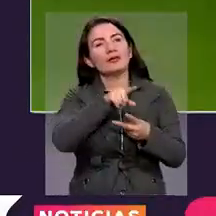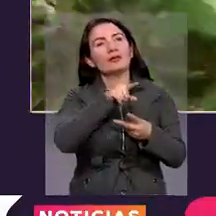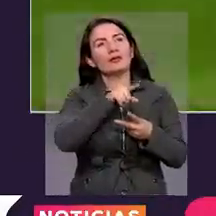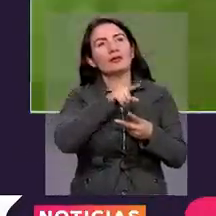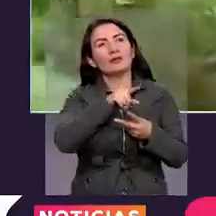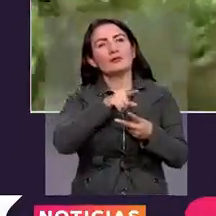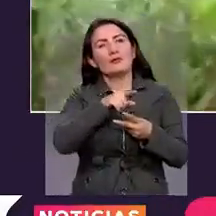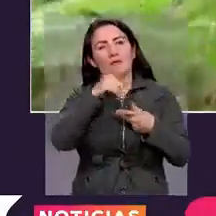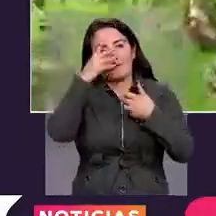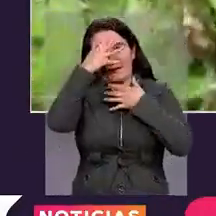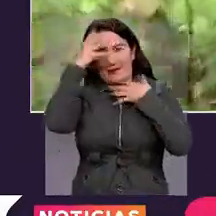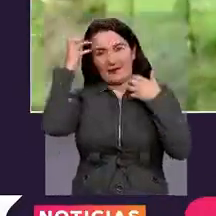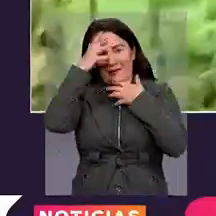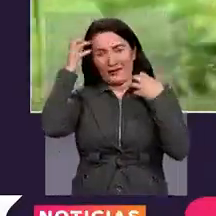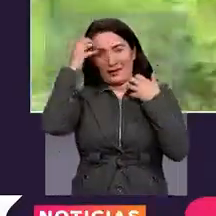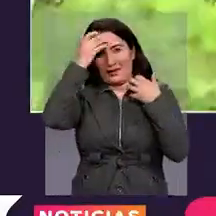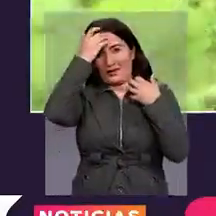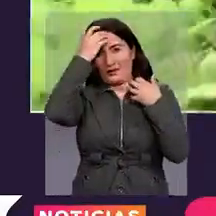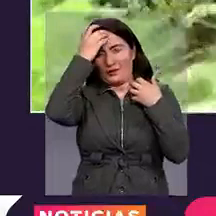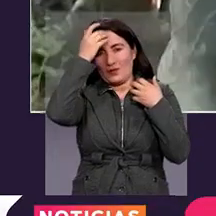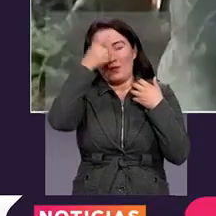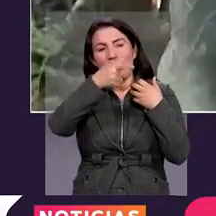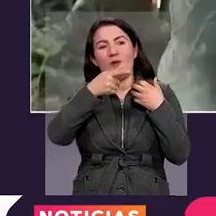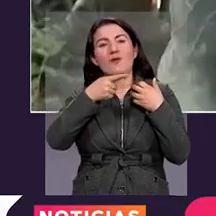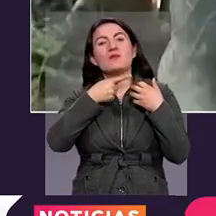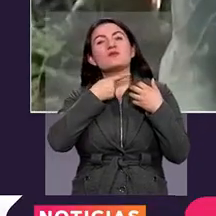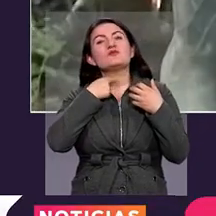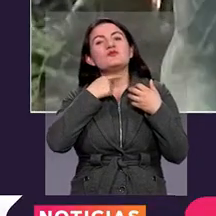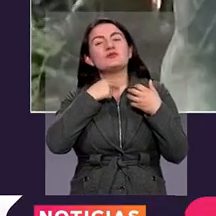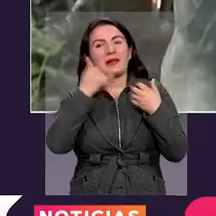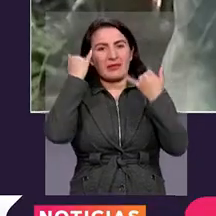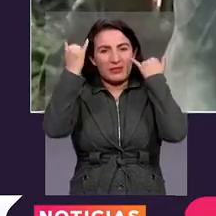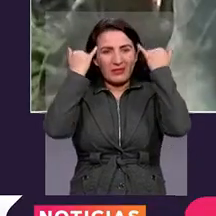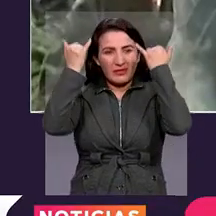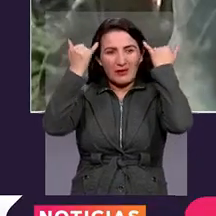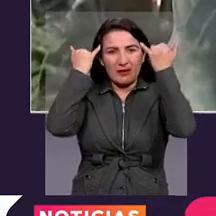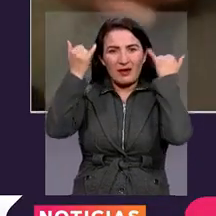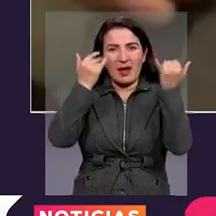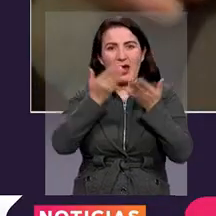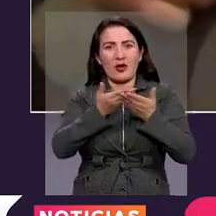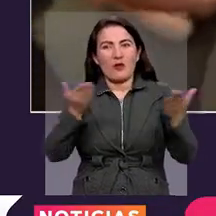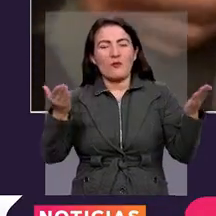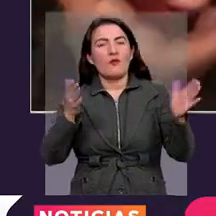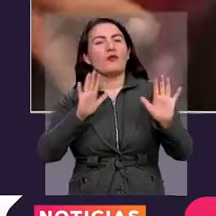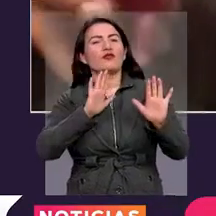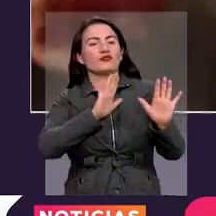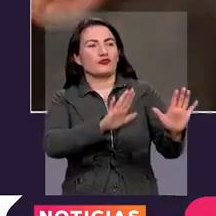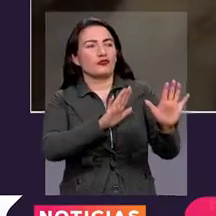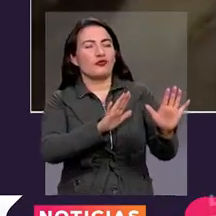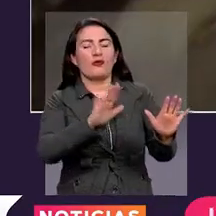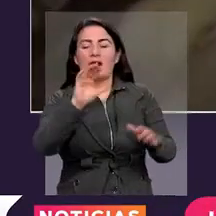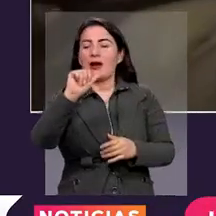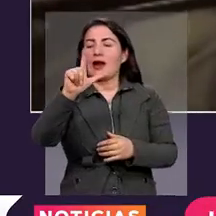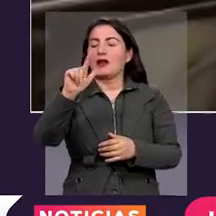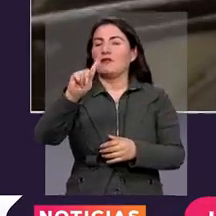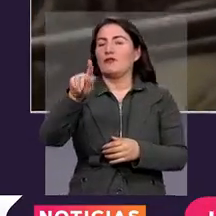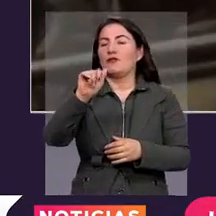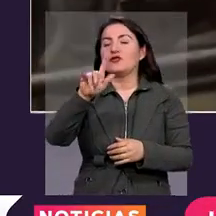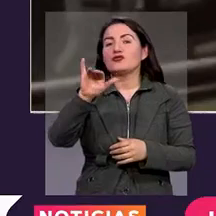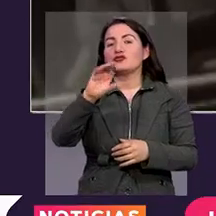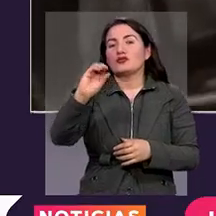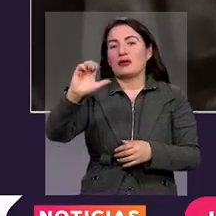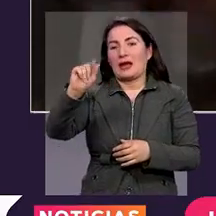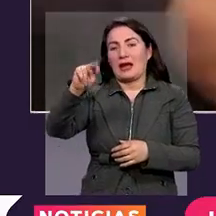un guerrillero, un terrorista con una plataforma ideológica muy similar a la de Alfonso Cano y quizá